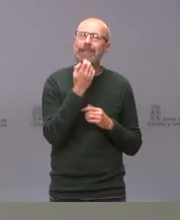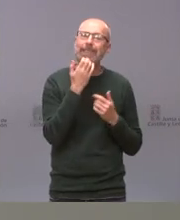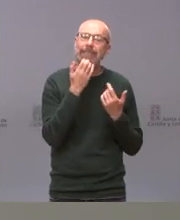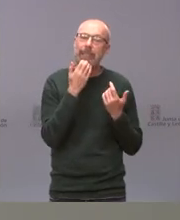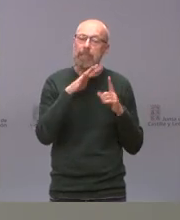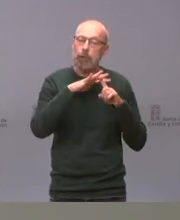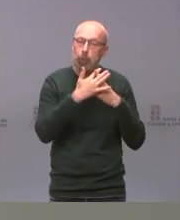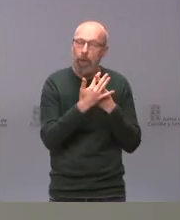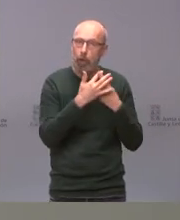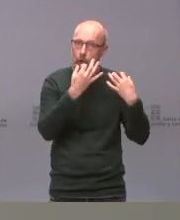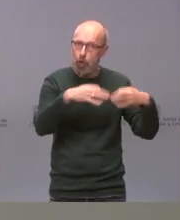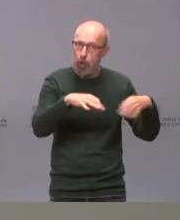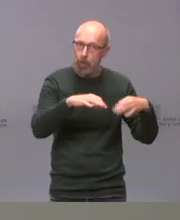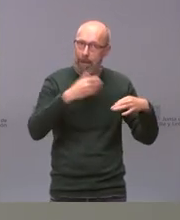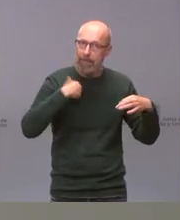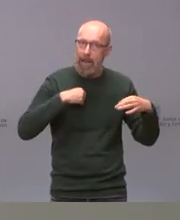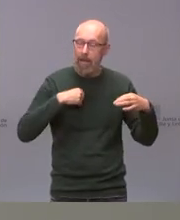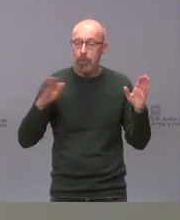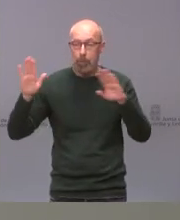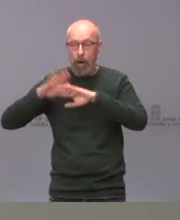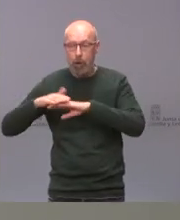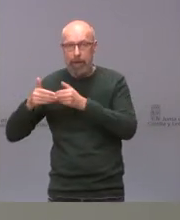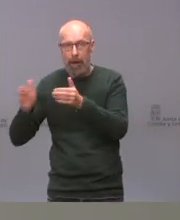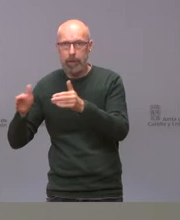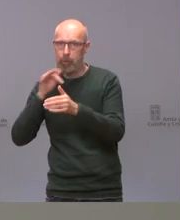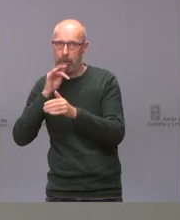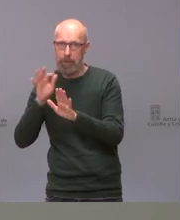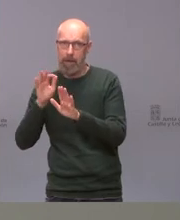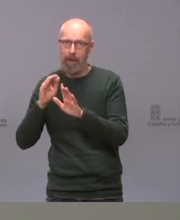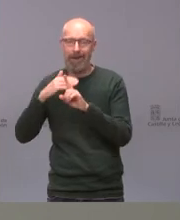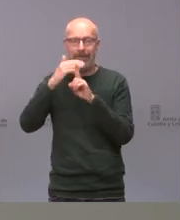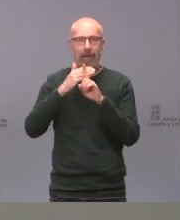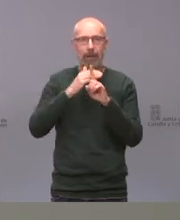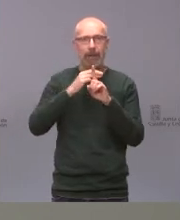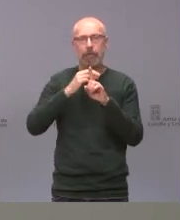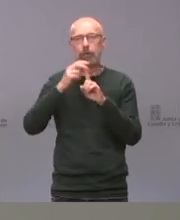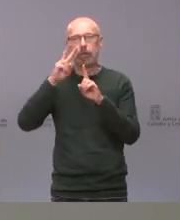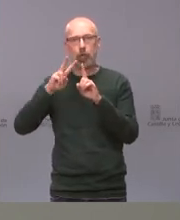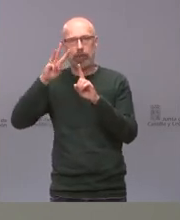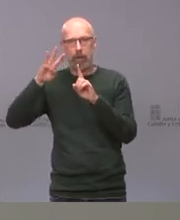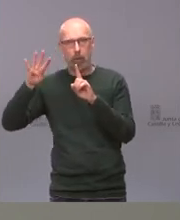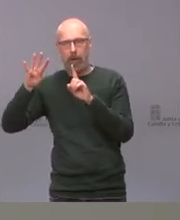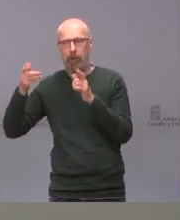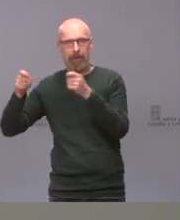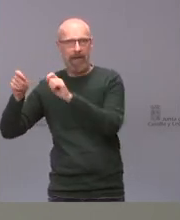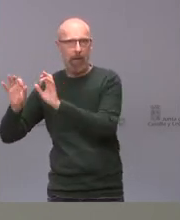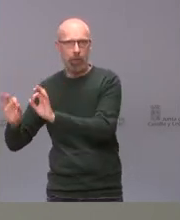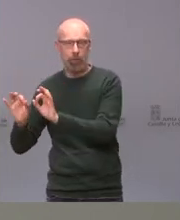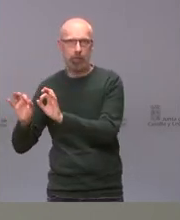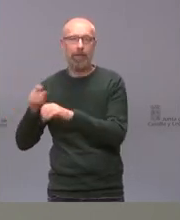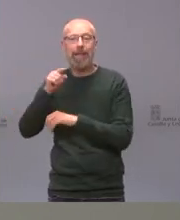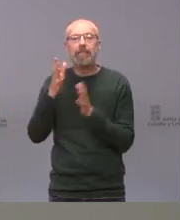la situación de normalidad, el ocio nocturno, tanto en nivel 1, 2, 3 y 4, está cerrado. Y quiero recordarles que esto fue un